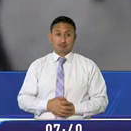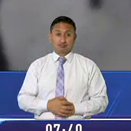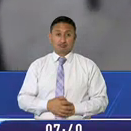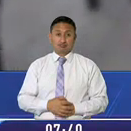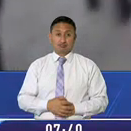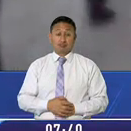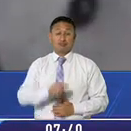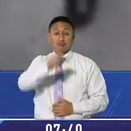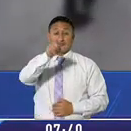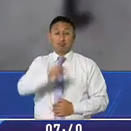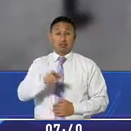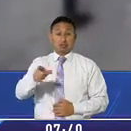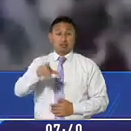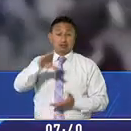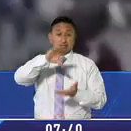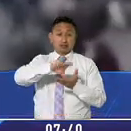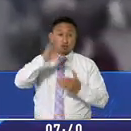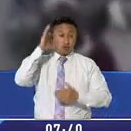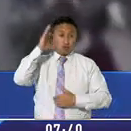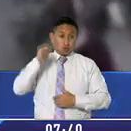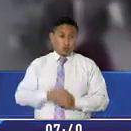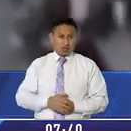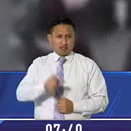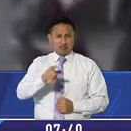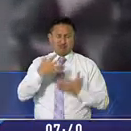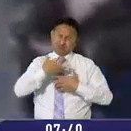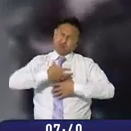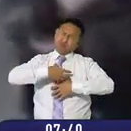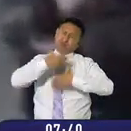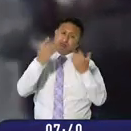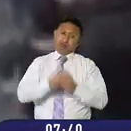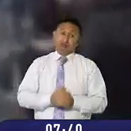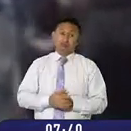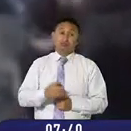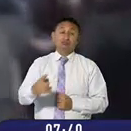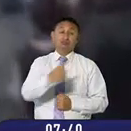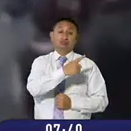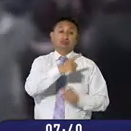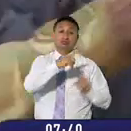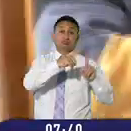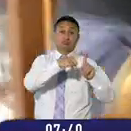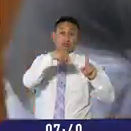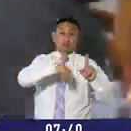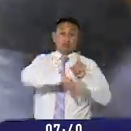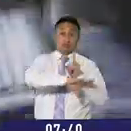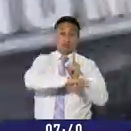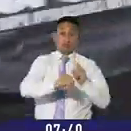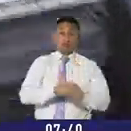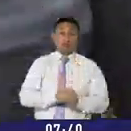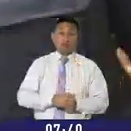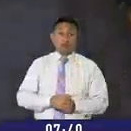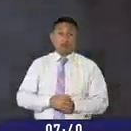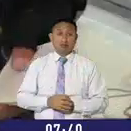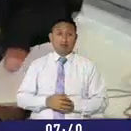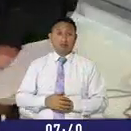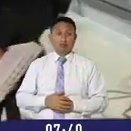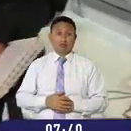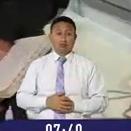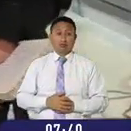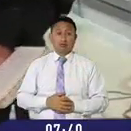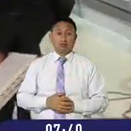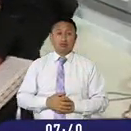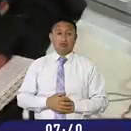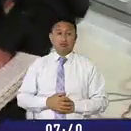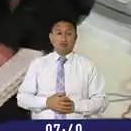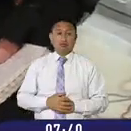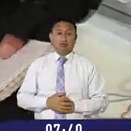urbe Morlaca. La indignación fue mayor porque esta vez el supuesto delincuente cometió un robo con violencia en contra de una persona de la tercera edad. Para